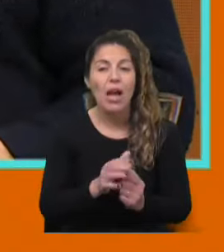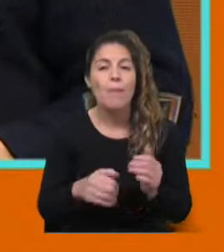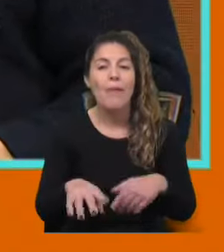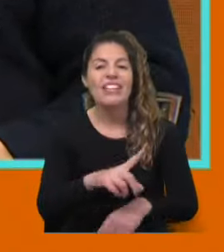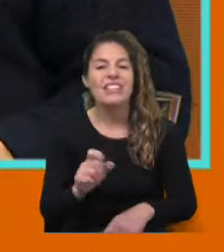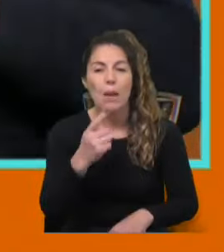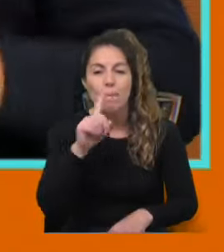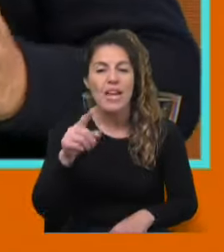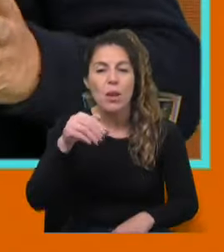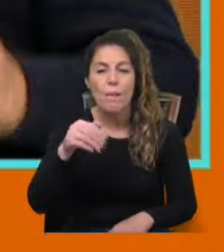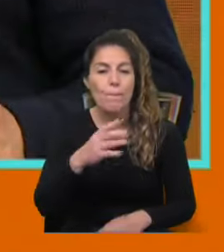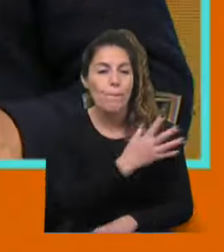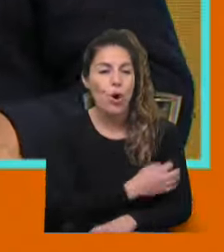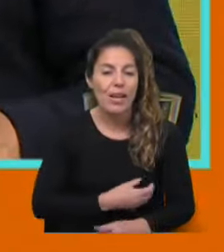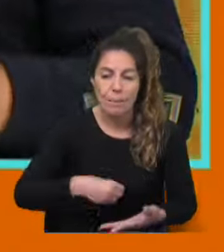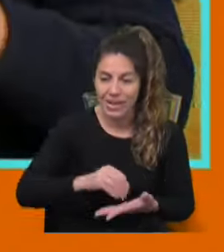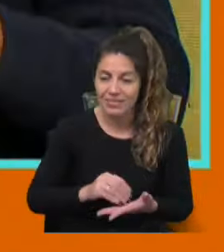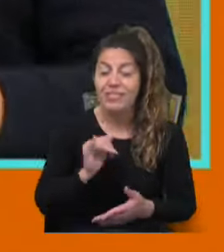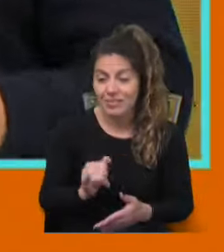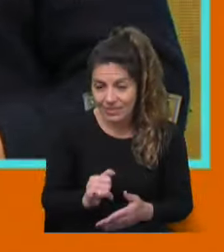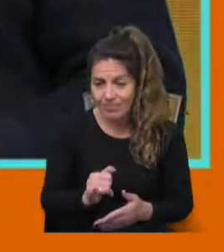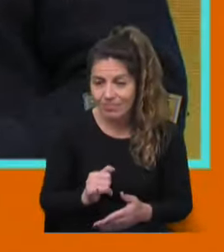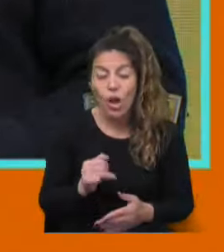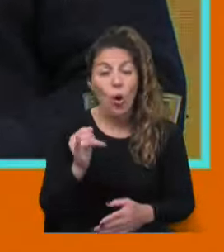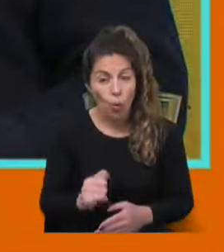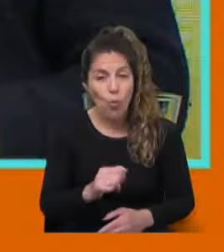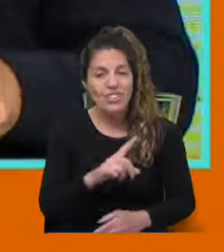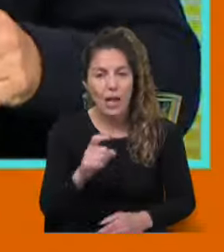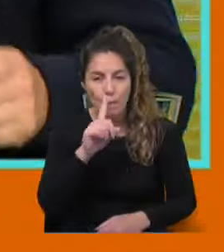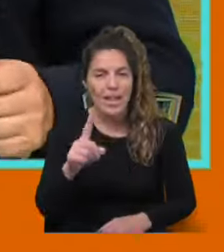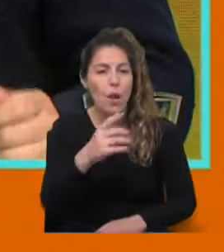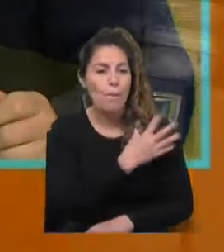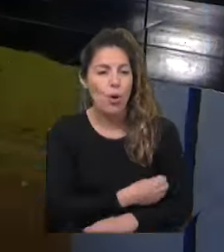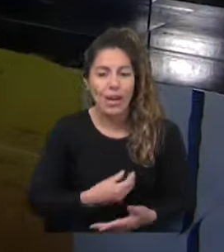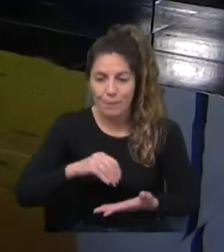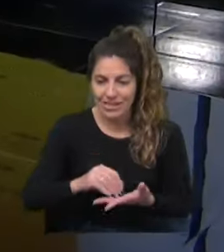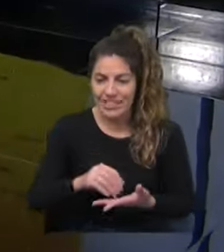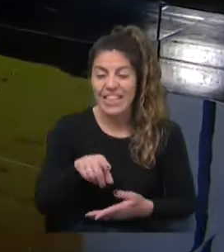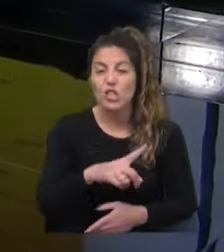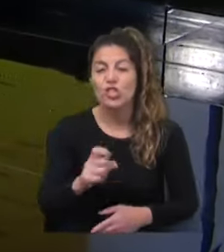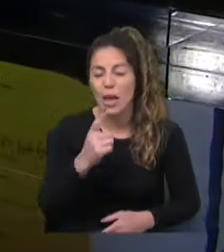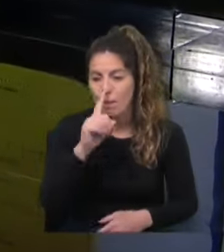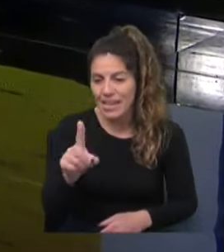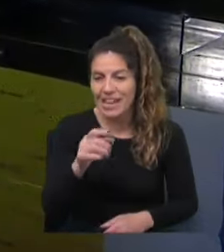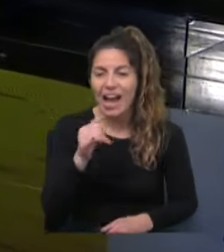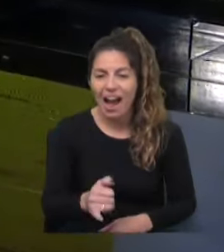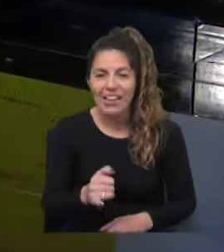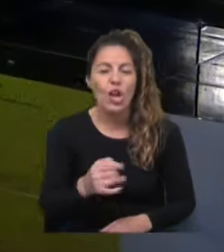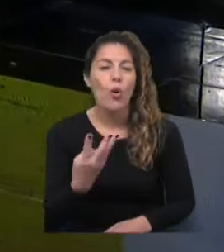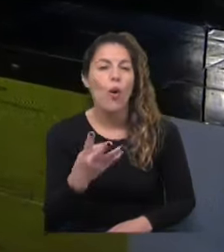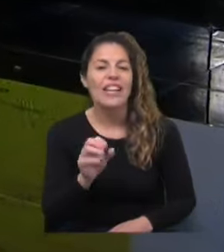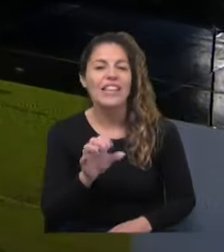pobres más. Pues fue lo que pasó. Hubo 100.000 pobres más. Y de esos 100.000, todavía hay